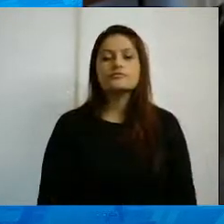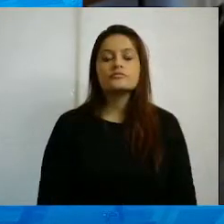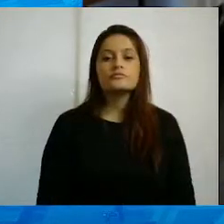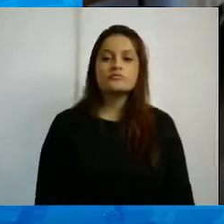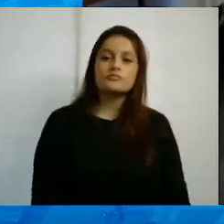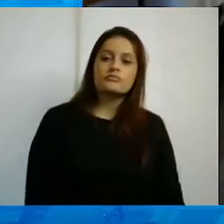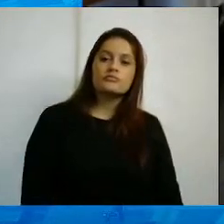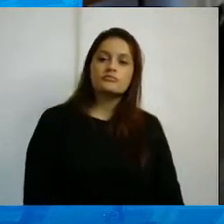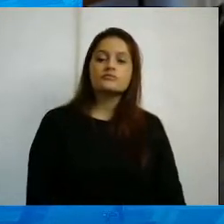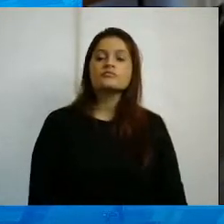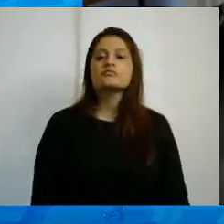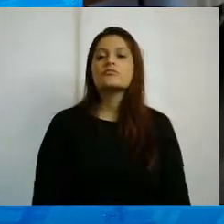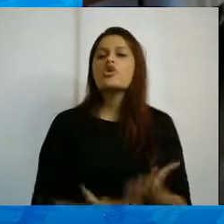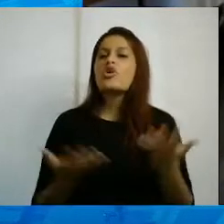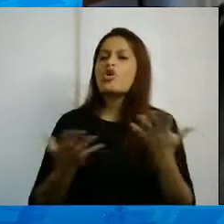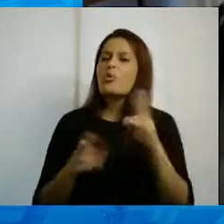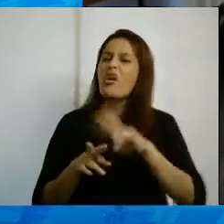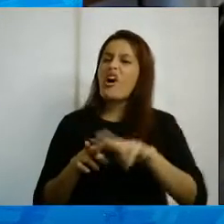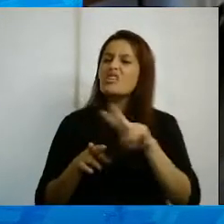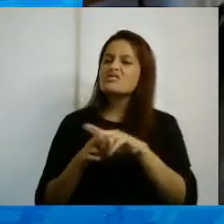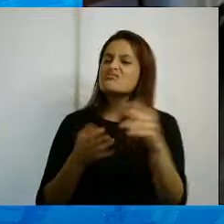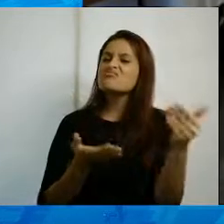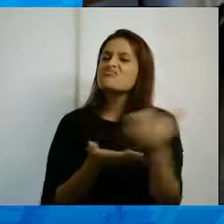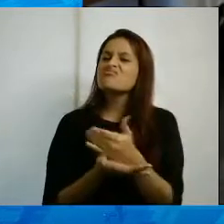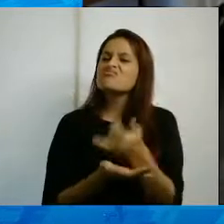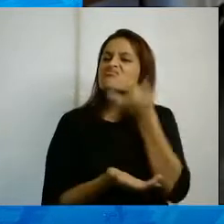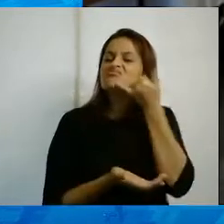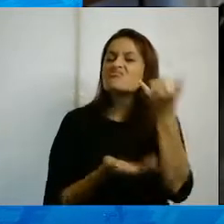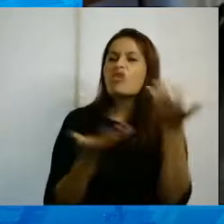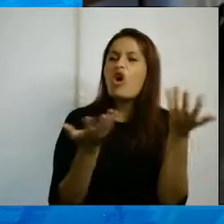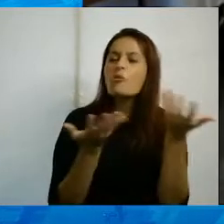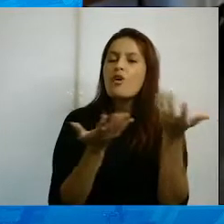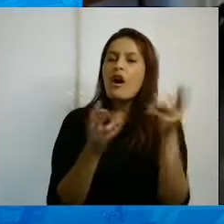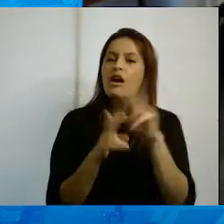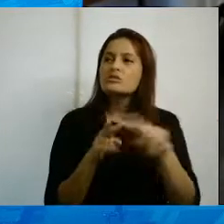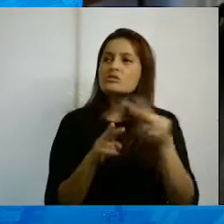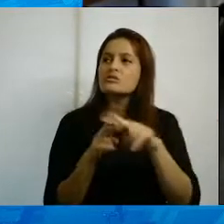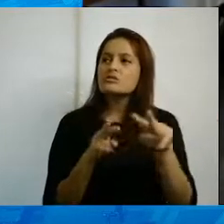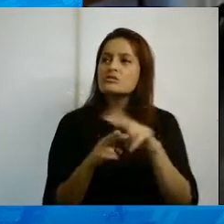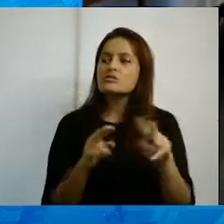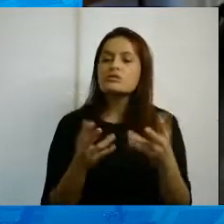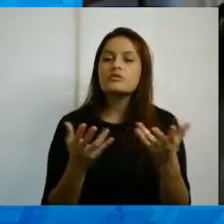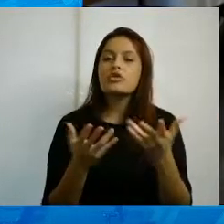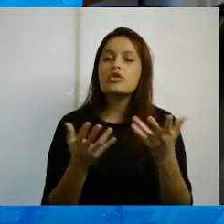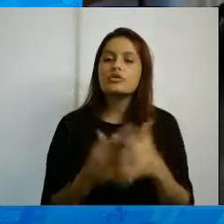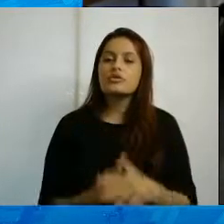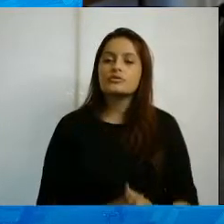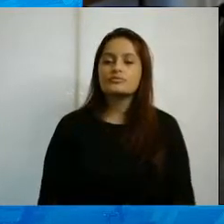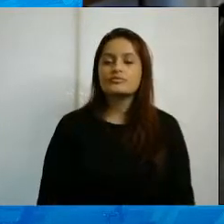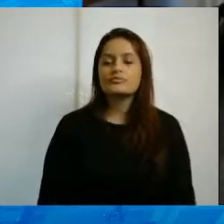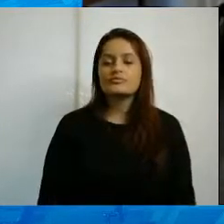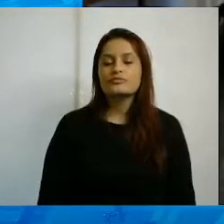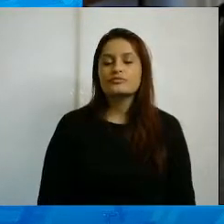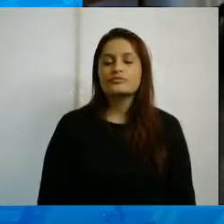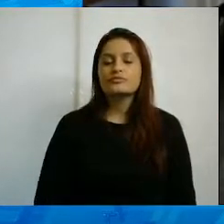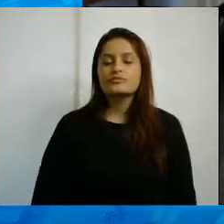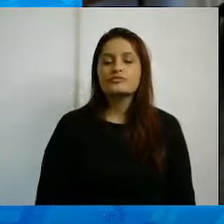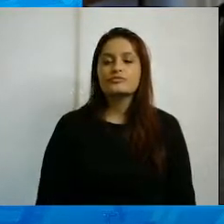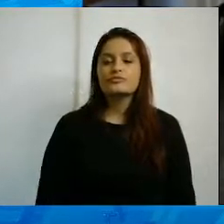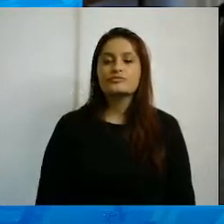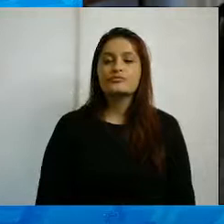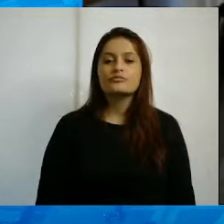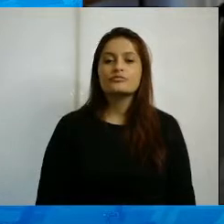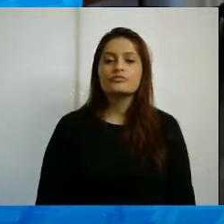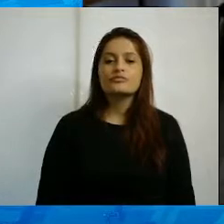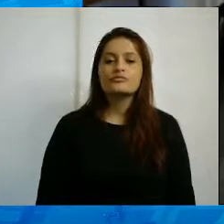¿Cómo realizan la cobranza? ¿Cuáles son las gestiones que están previstas realizar para efectuar o llevar a